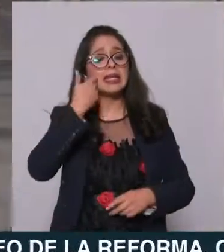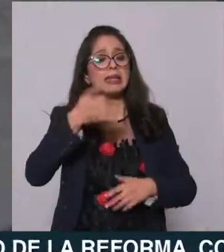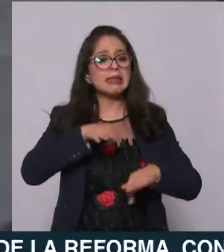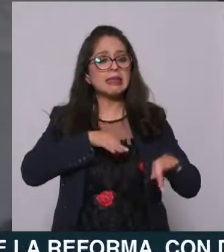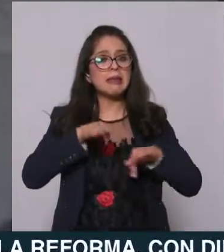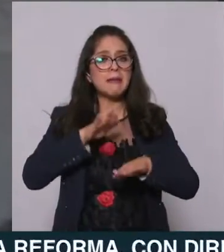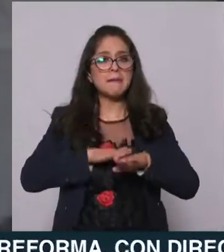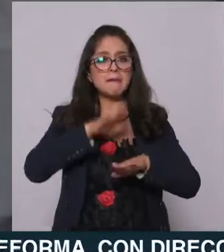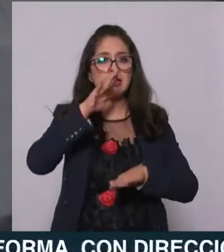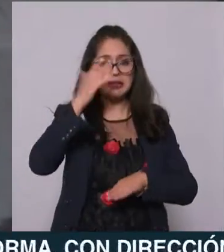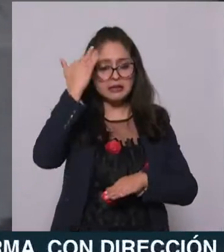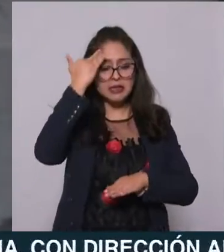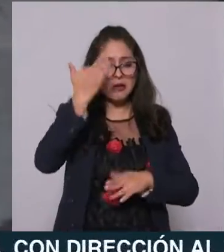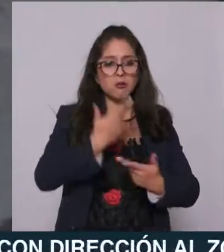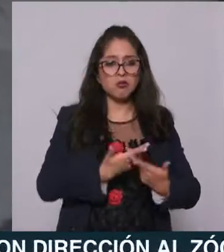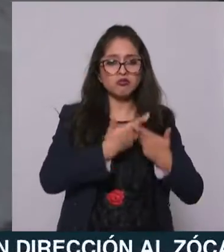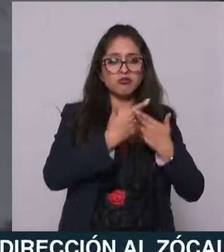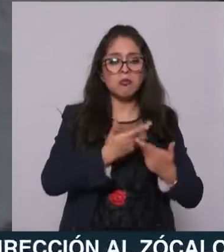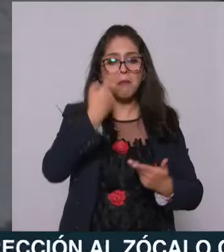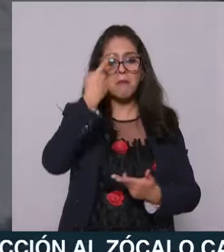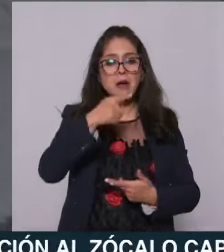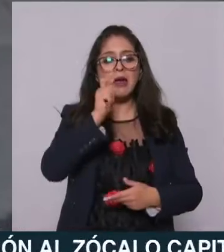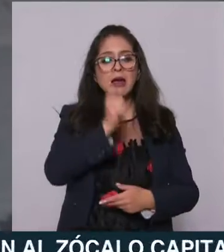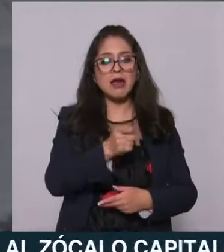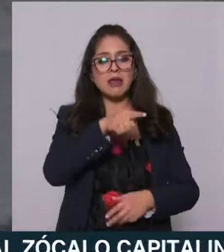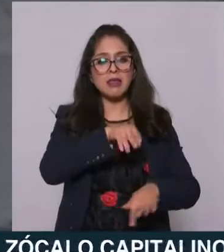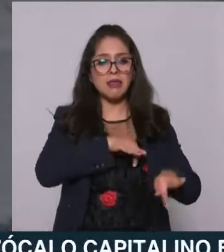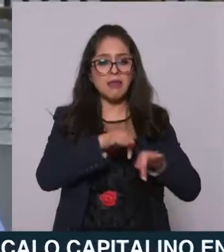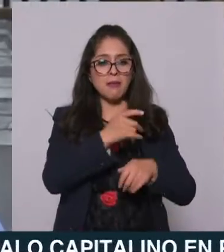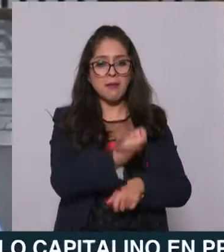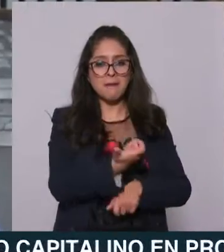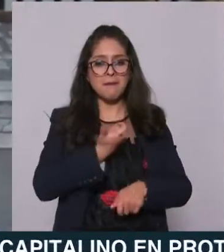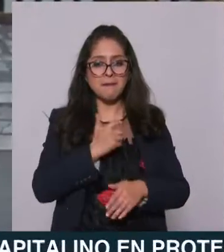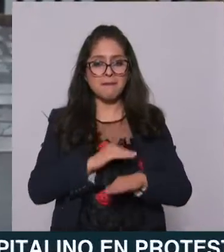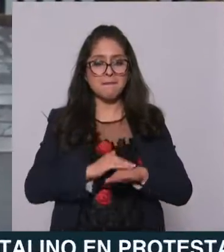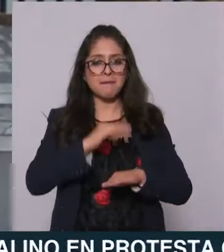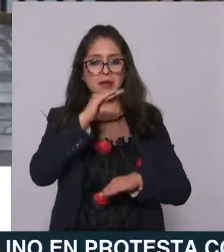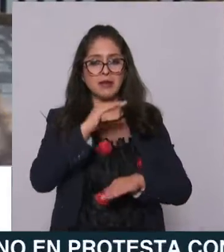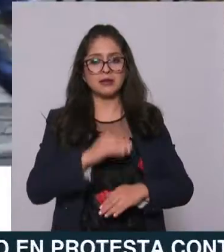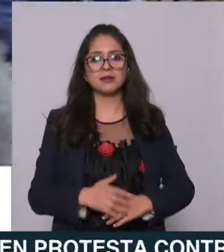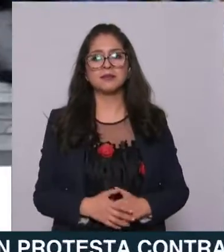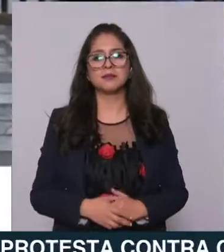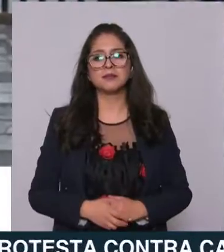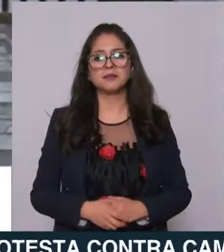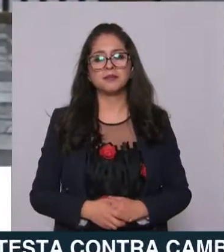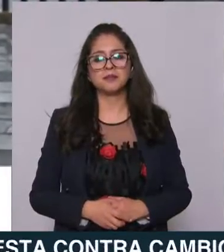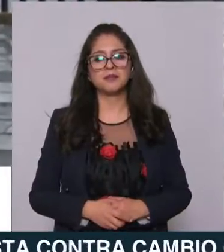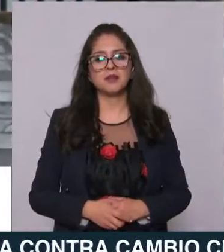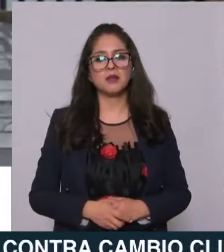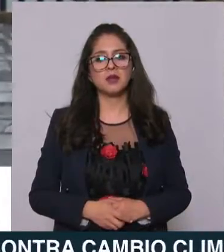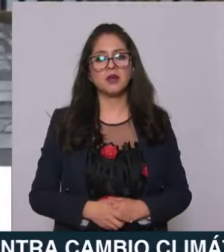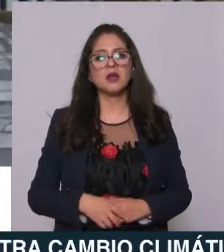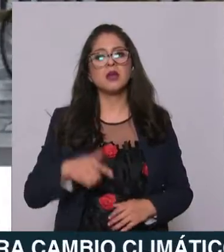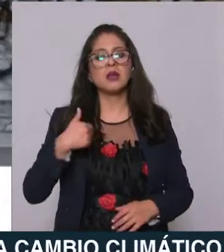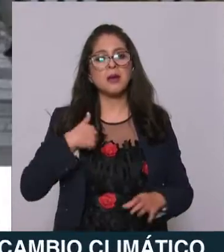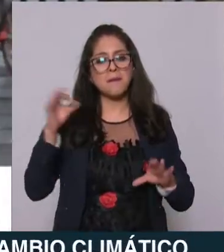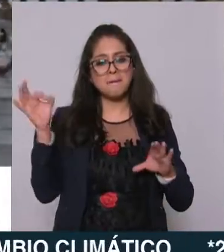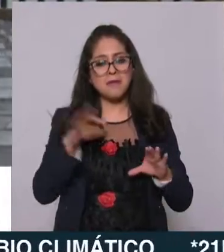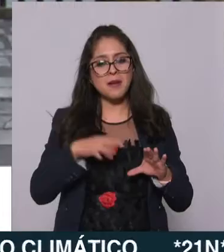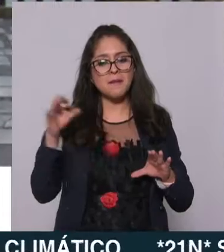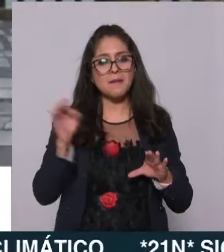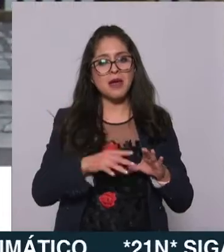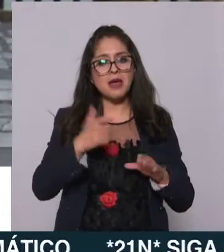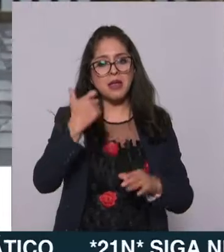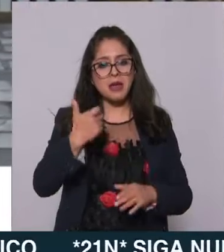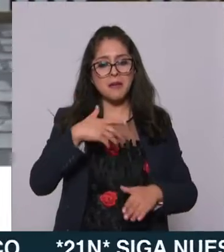horas extras para que en su centro laboral se le pague más. Pues empezar a ahorrar un poco de dinero por la crisis que